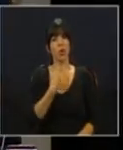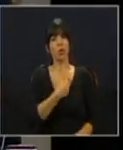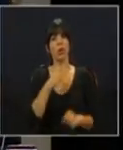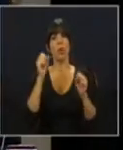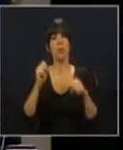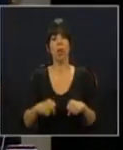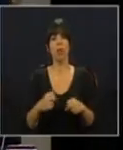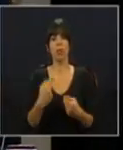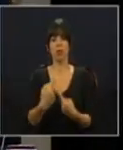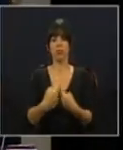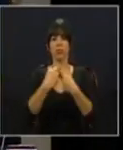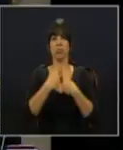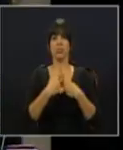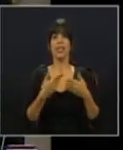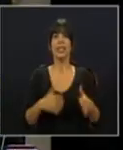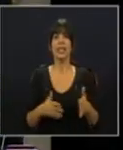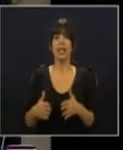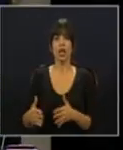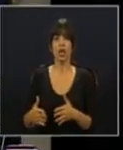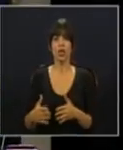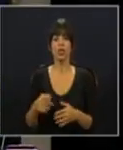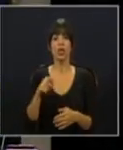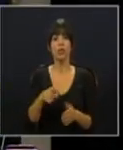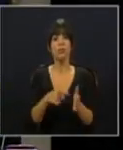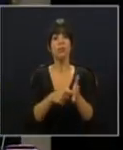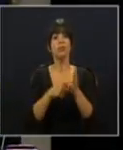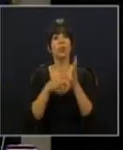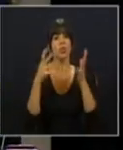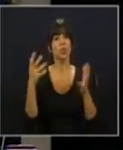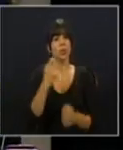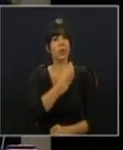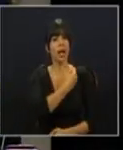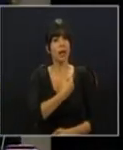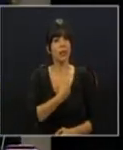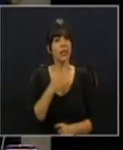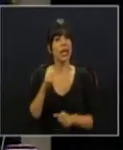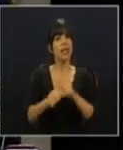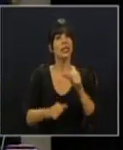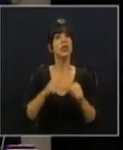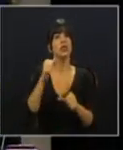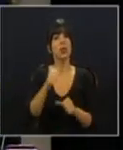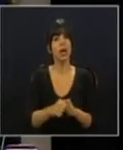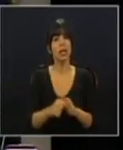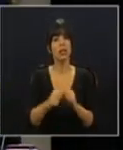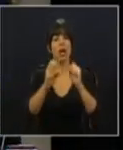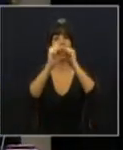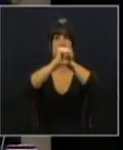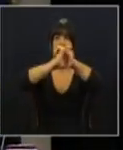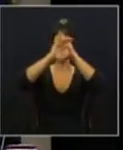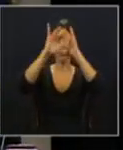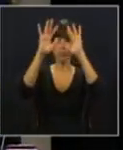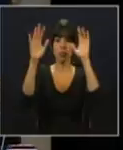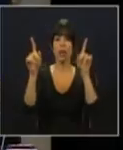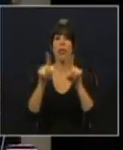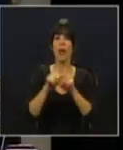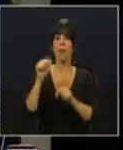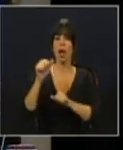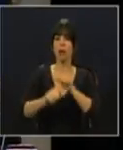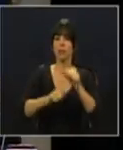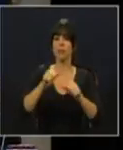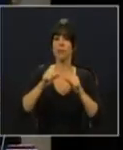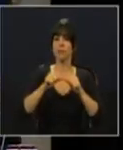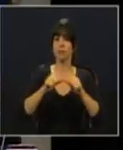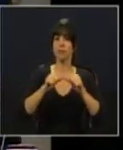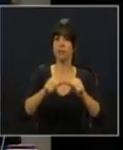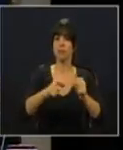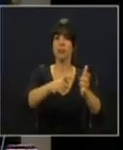llamarnos hijas e hijos ha requerido de sacrificio, esfuerzo, imaginación y perseverancia.